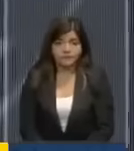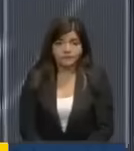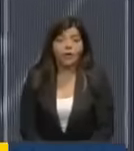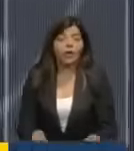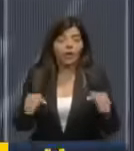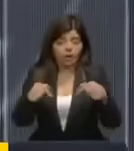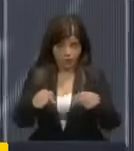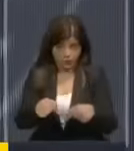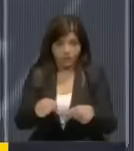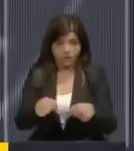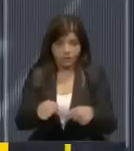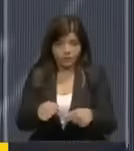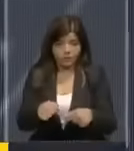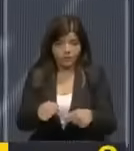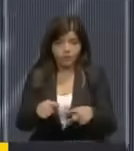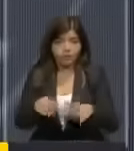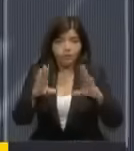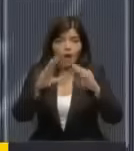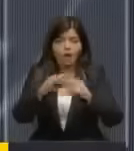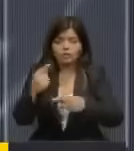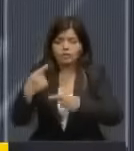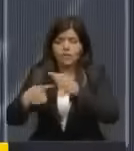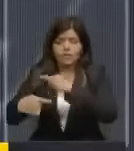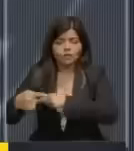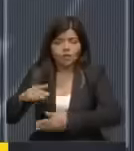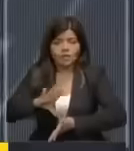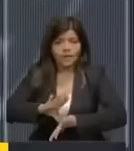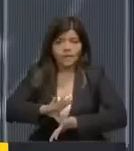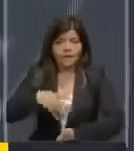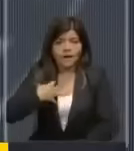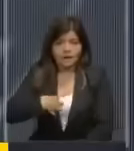Hoy es una noche histórica para la Argentina.